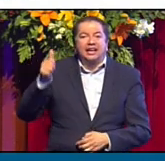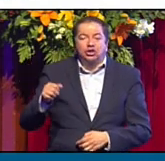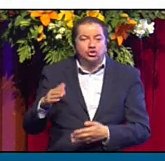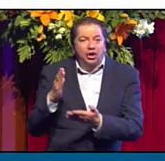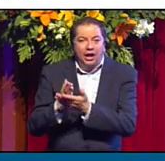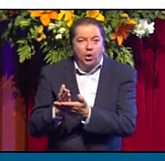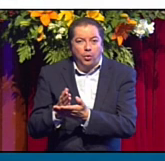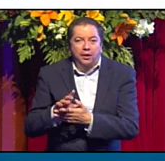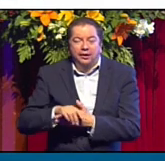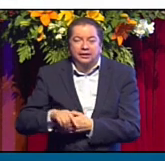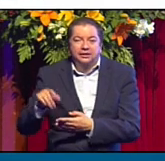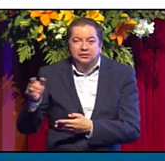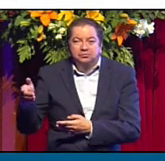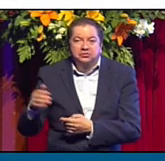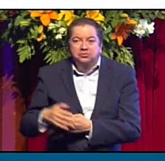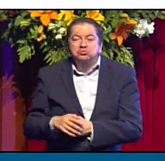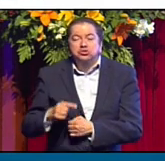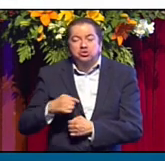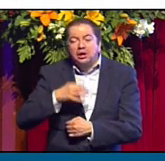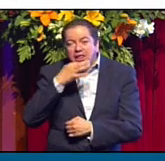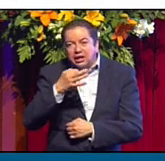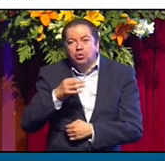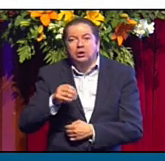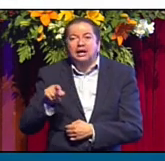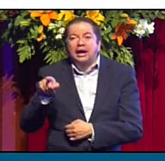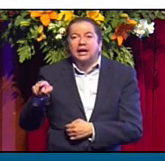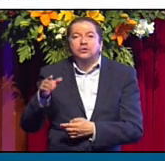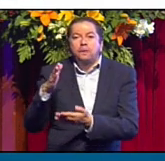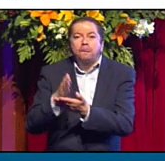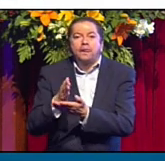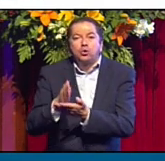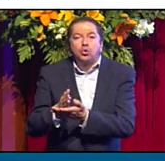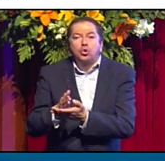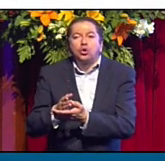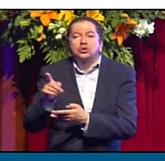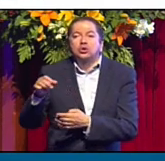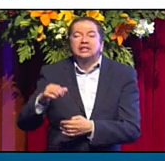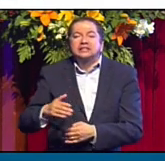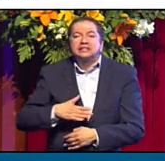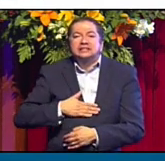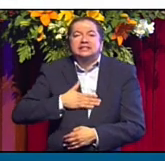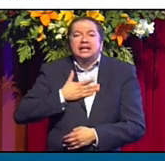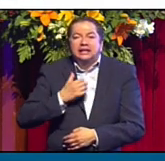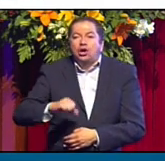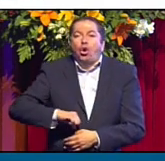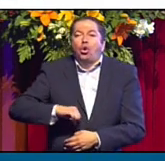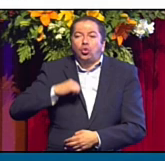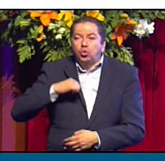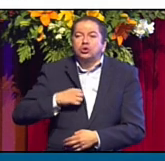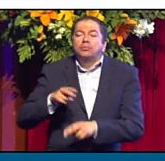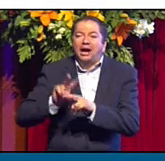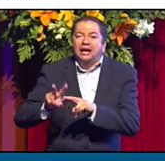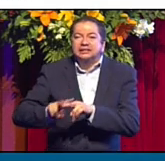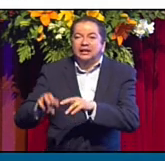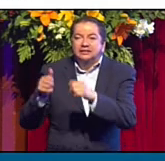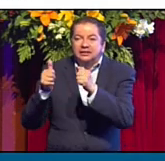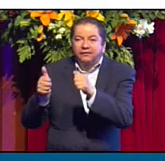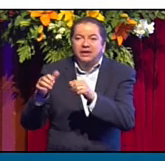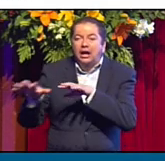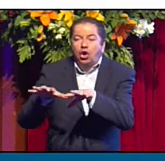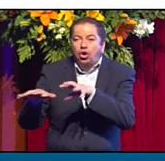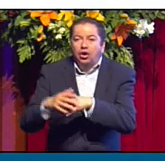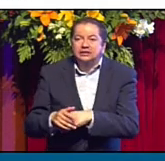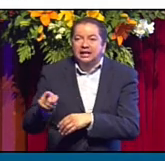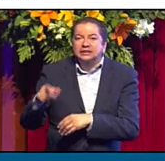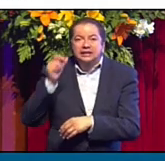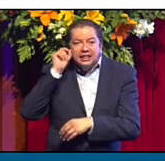puedo decir con mucha claridad que es uno de los colegios que nos hace sentir orgullo, porque se están haciendo bien las cosas y así lo ha